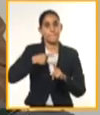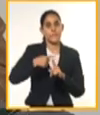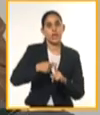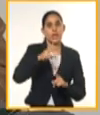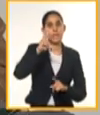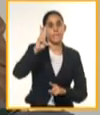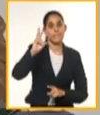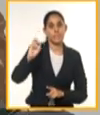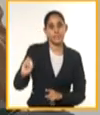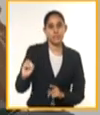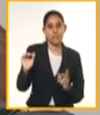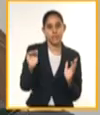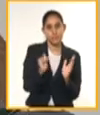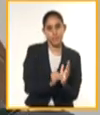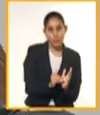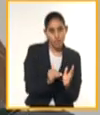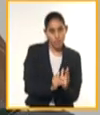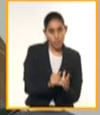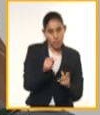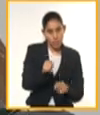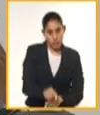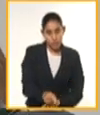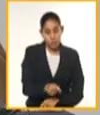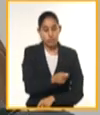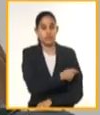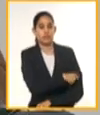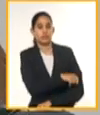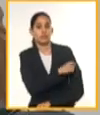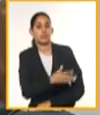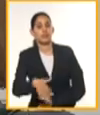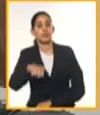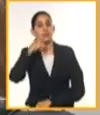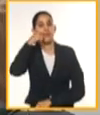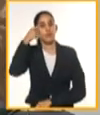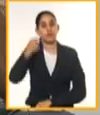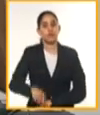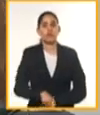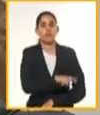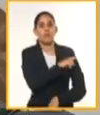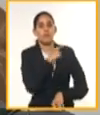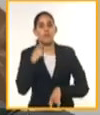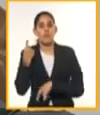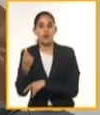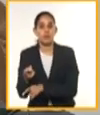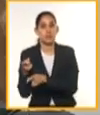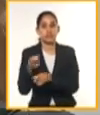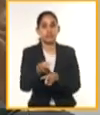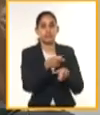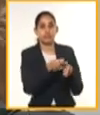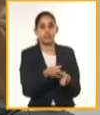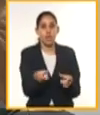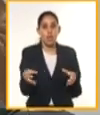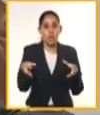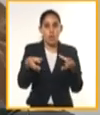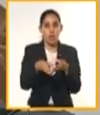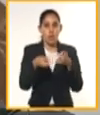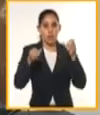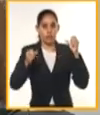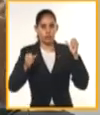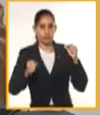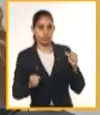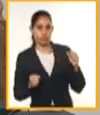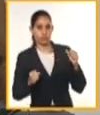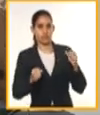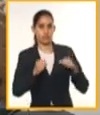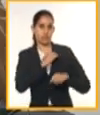los civiles del este ucraniano que murieron a manos de sus propias tropas, de las propias tropas ucranianas